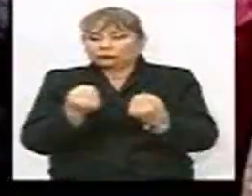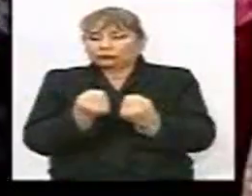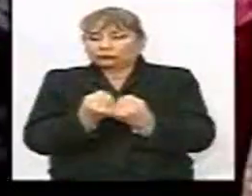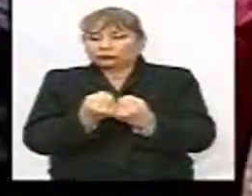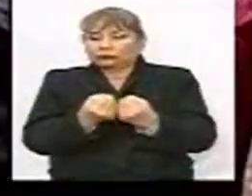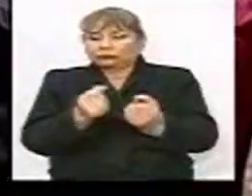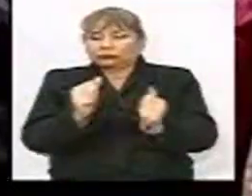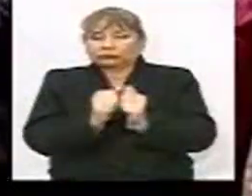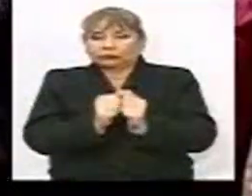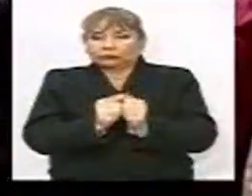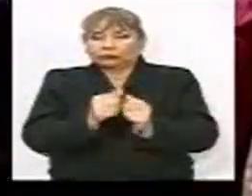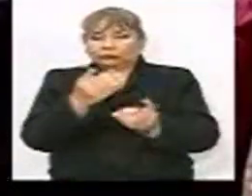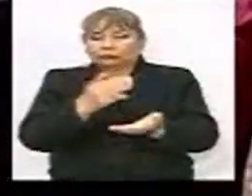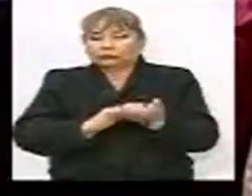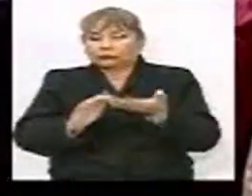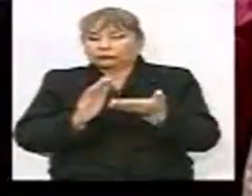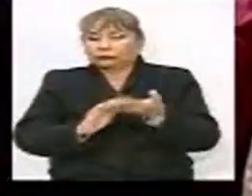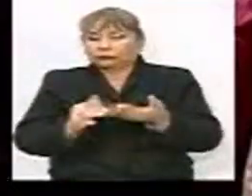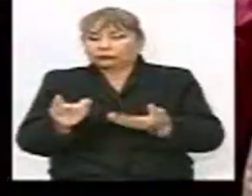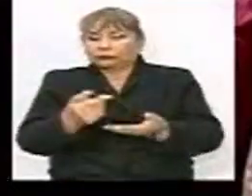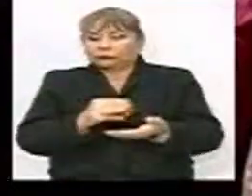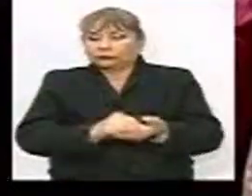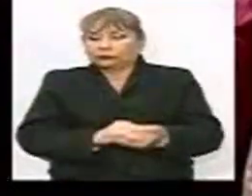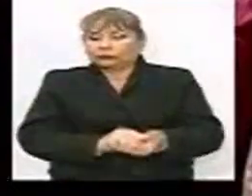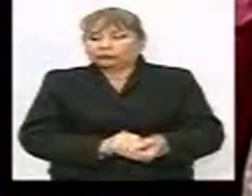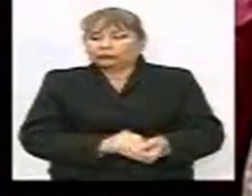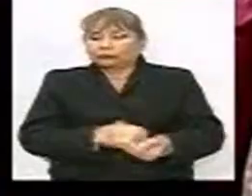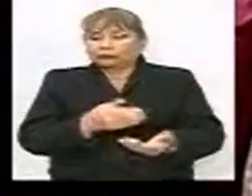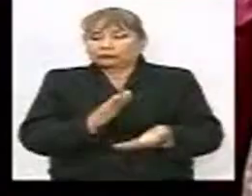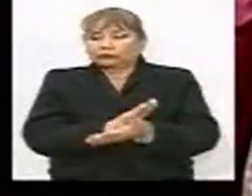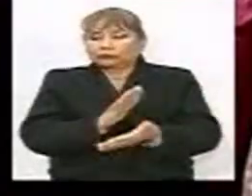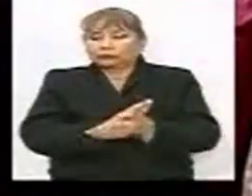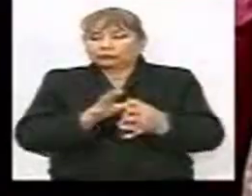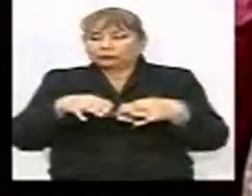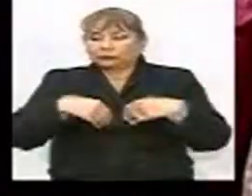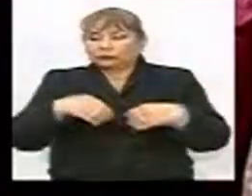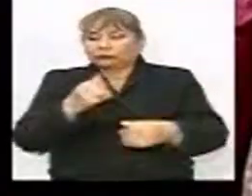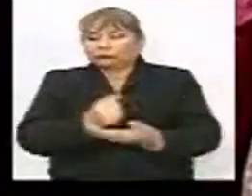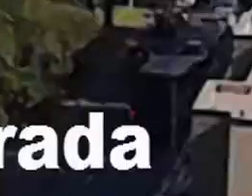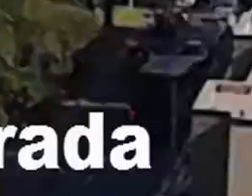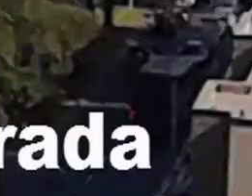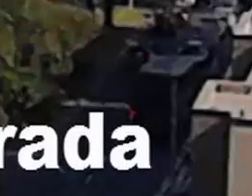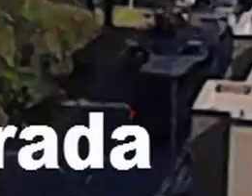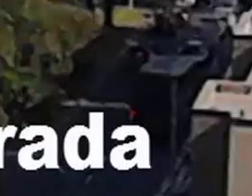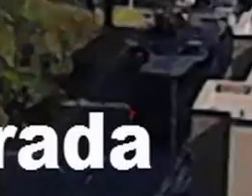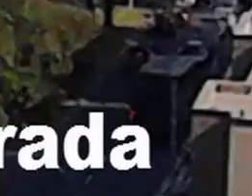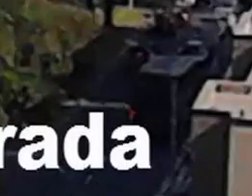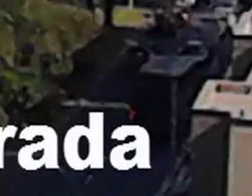la sesión con la dispensa del trámite de aprobación del acta. Muchas gracias.